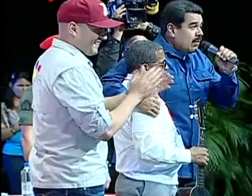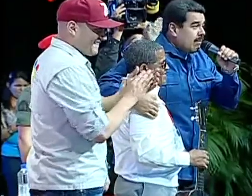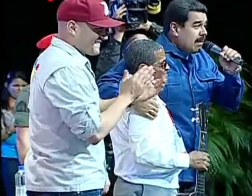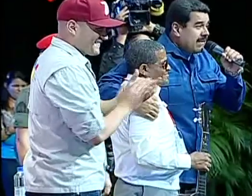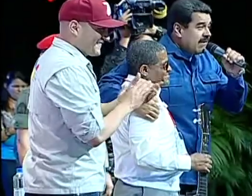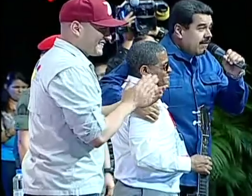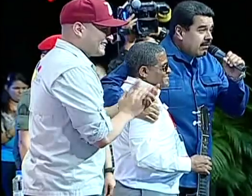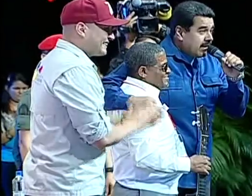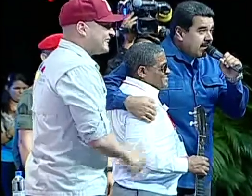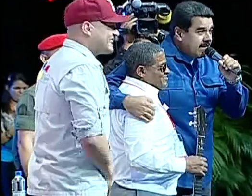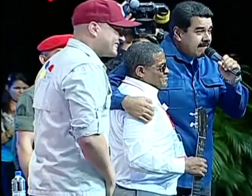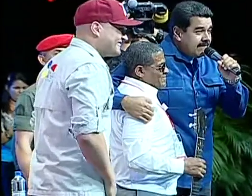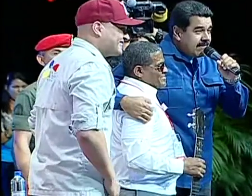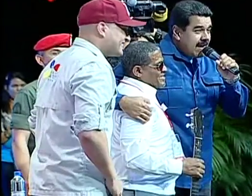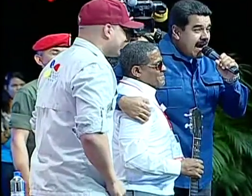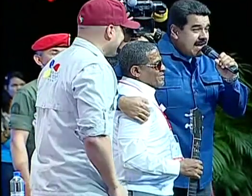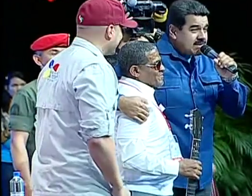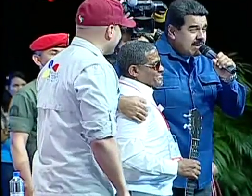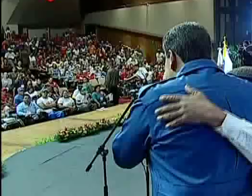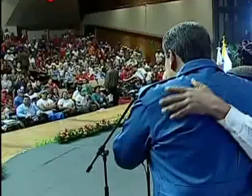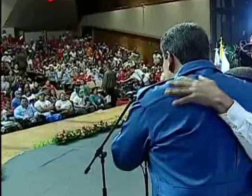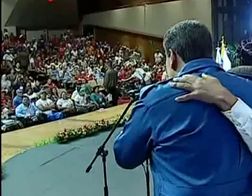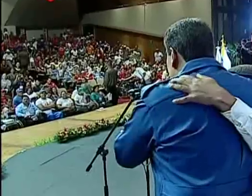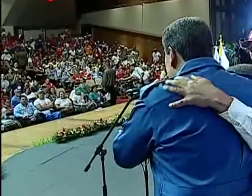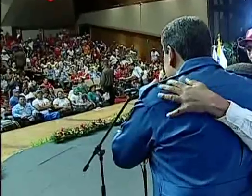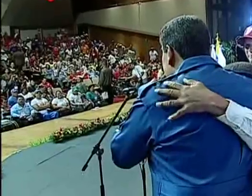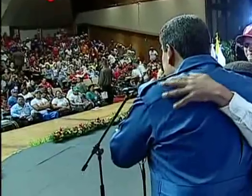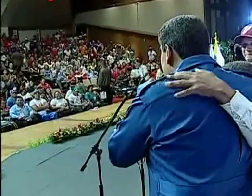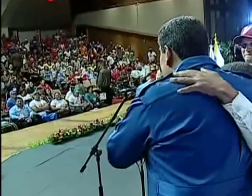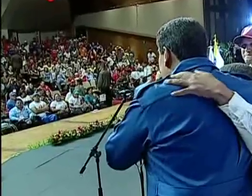Del acto que tuvimos en Miraflores hace una